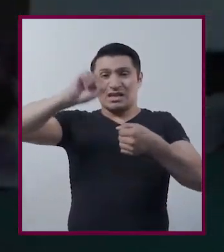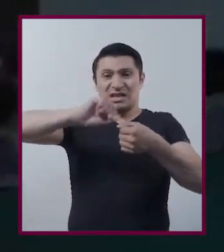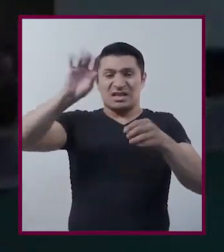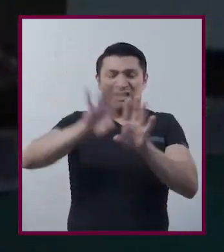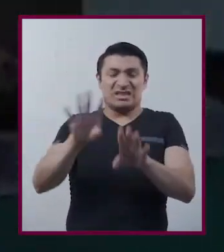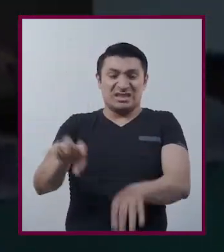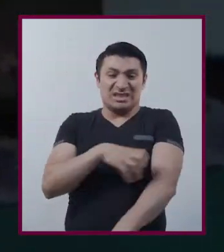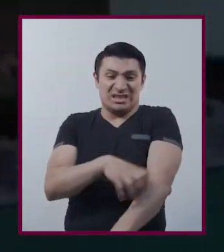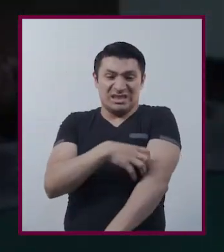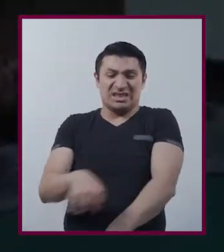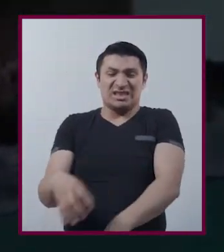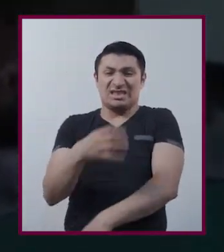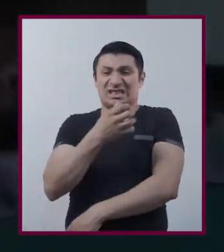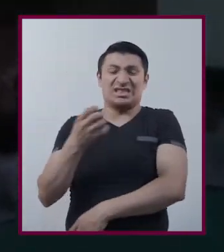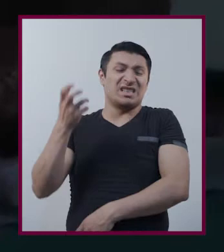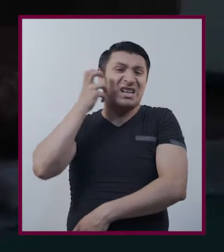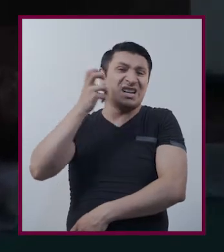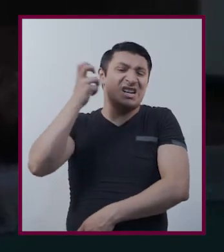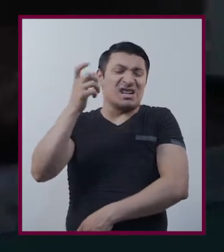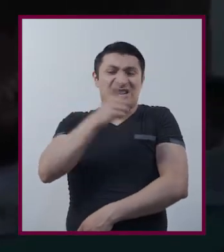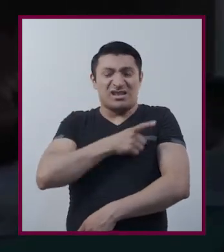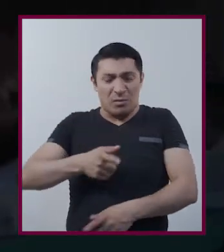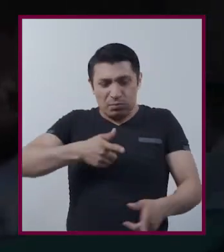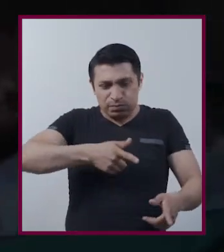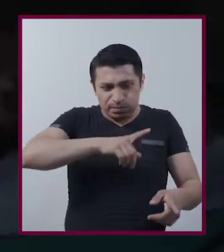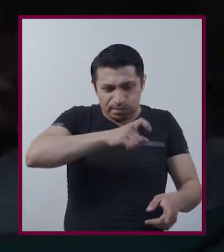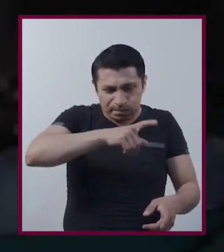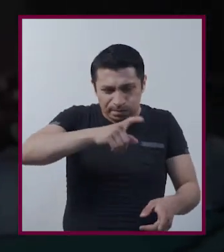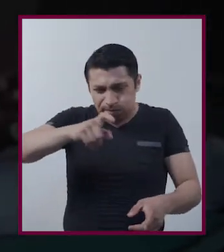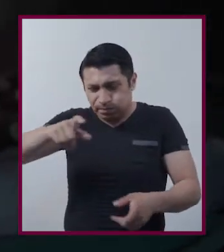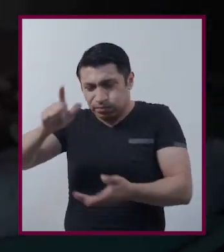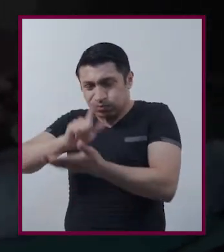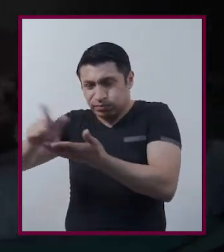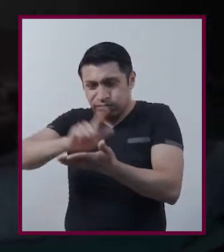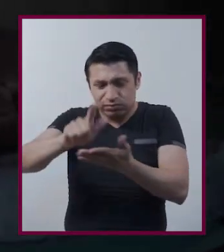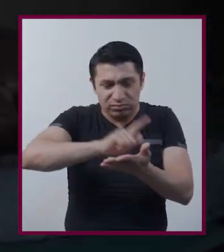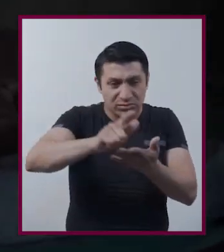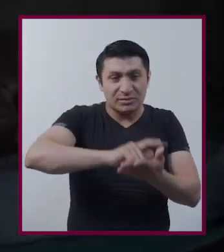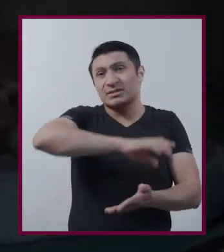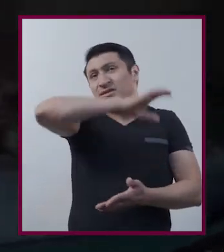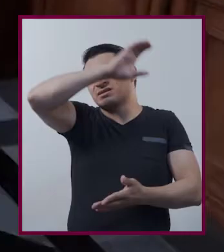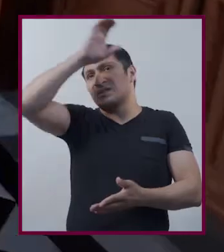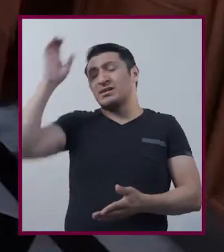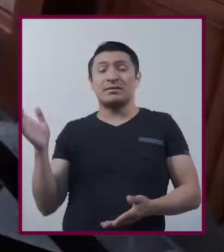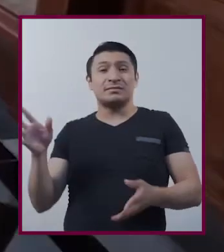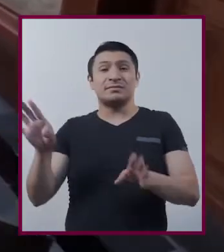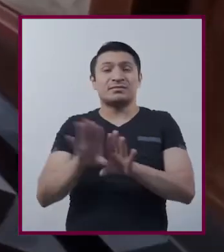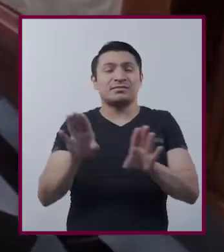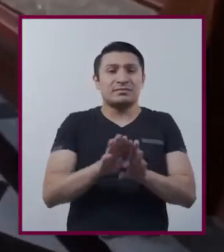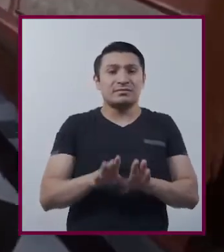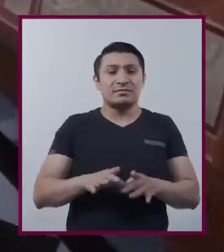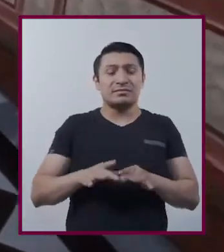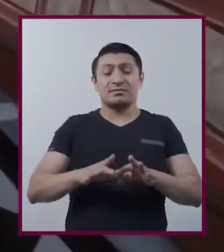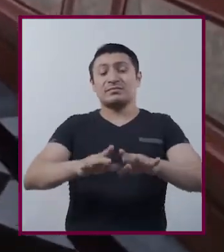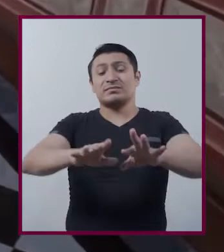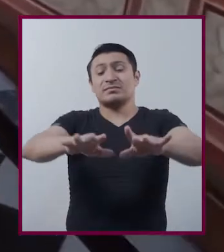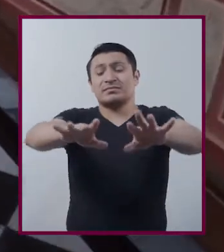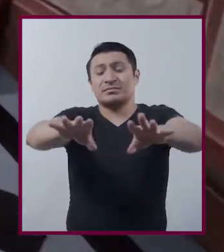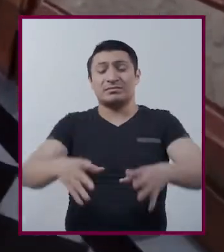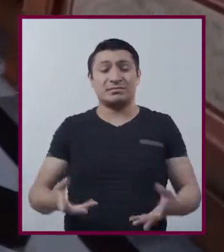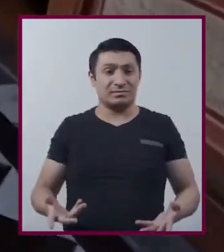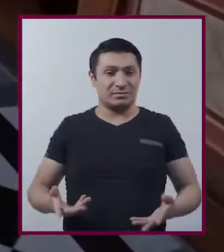las chinches había sido muy amarga y debía fumigar hasta el último rincón. El cielo raso cubría